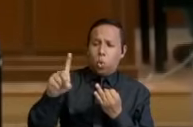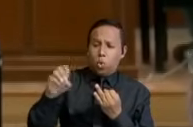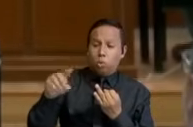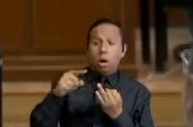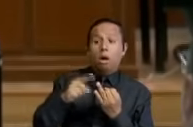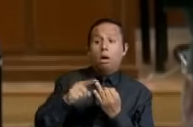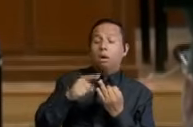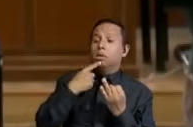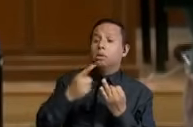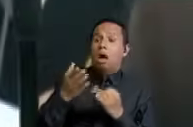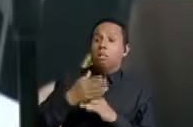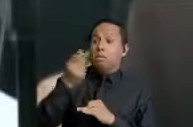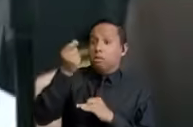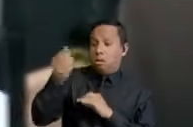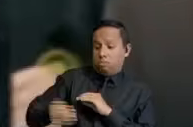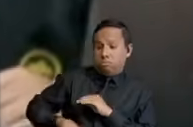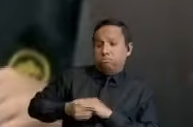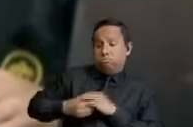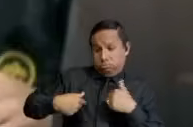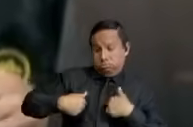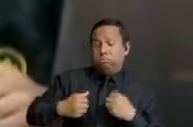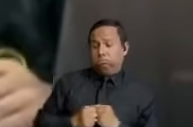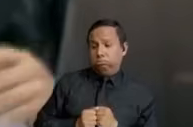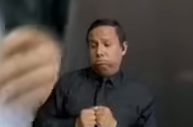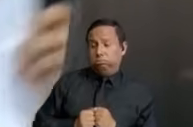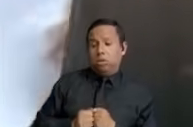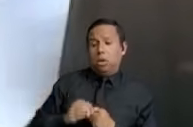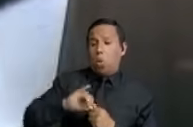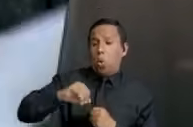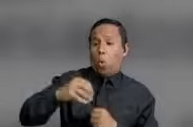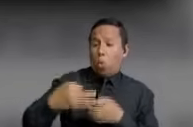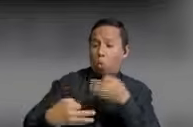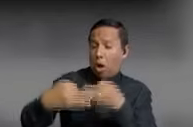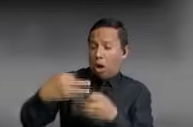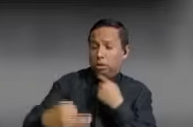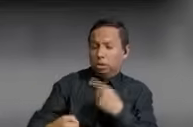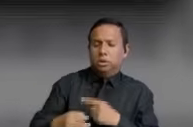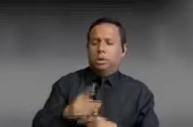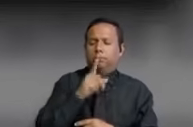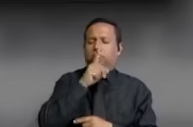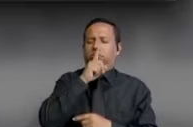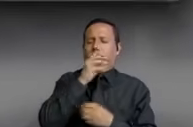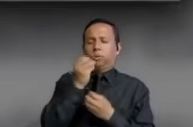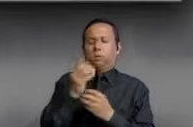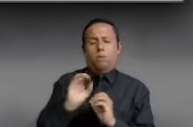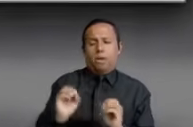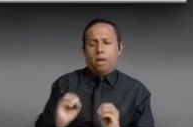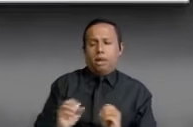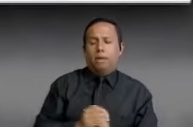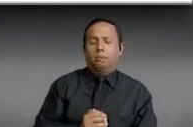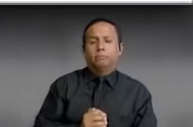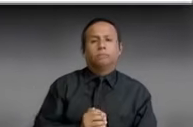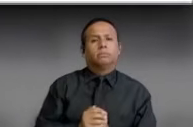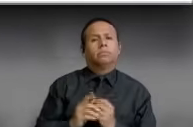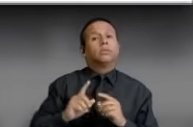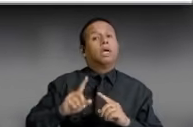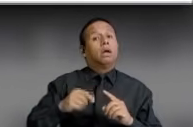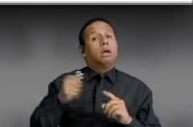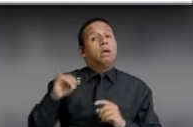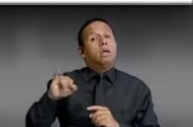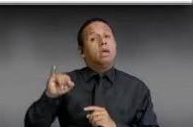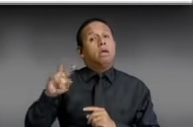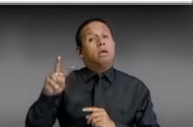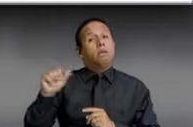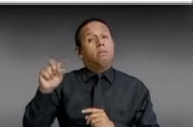que habría recibido sobornos por lo que el juez le habría pedido que no testifique a través de su cuenta de red social x Iván saquicela ha